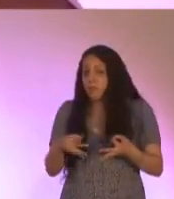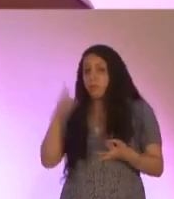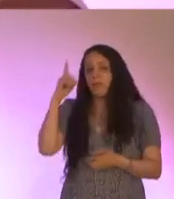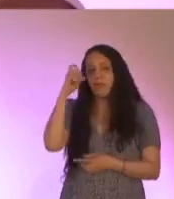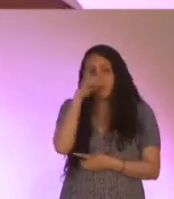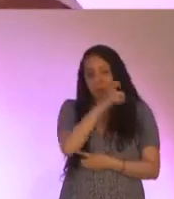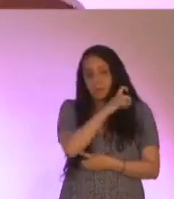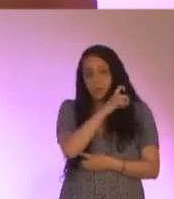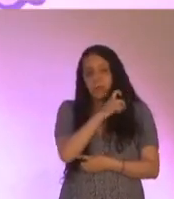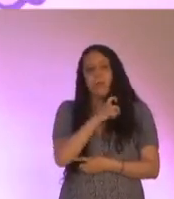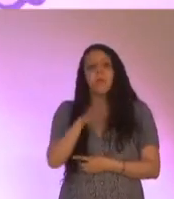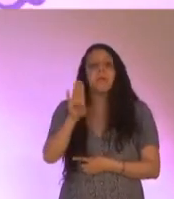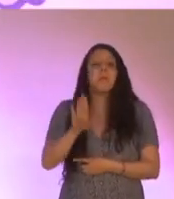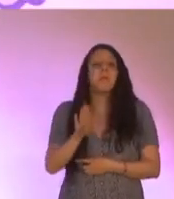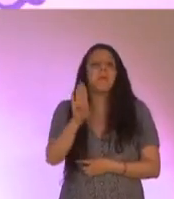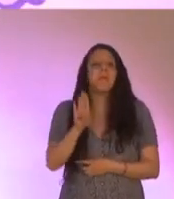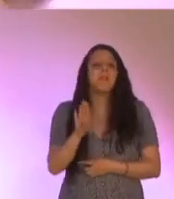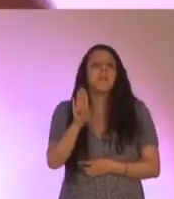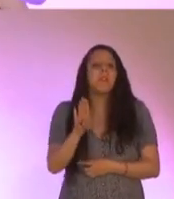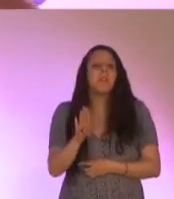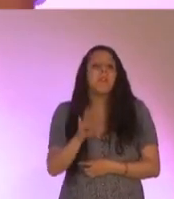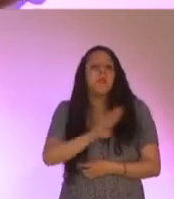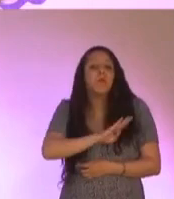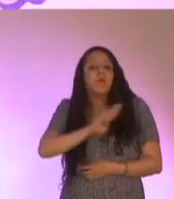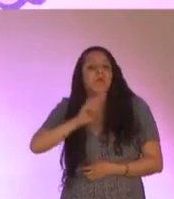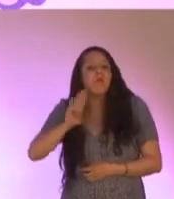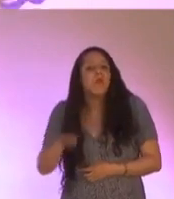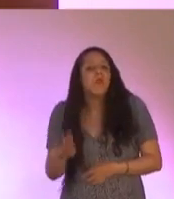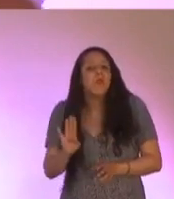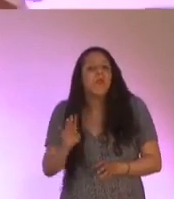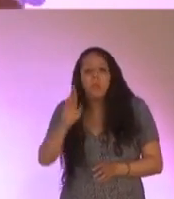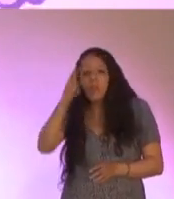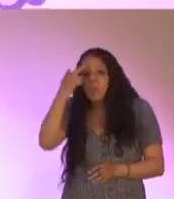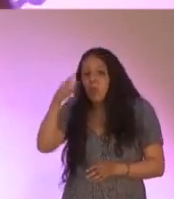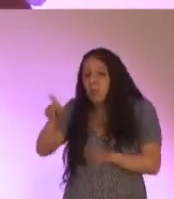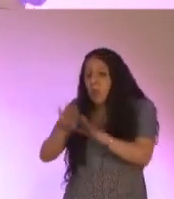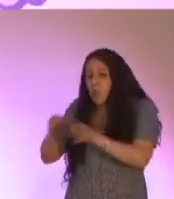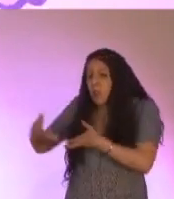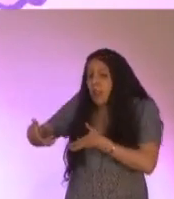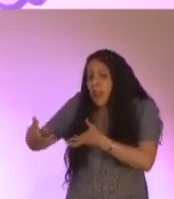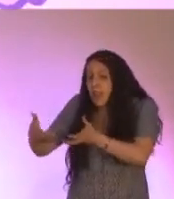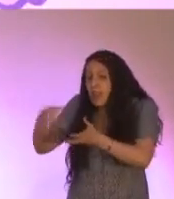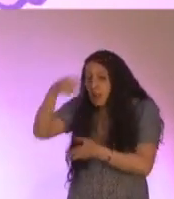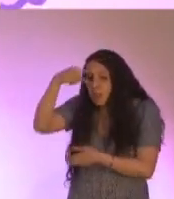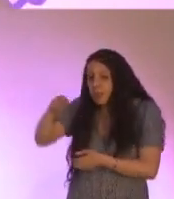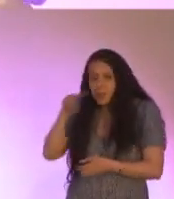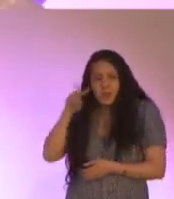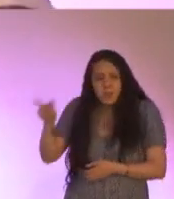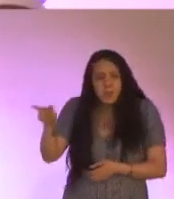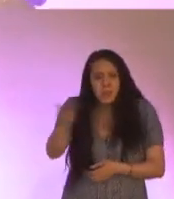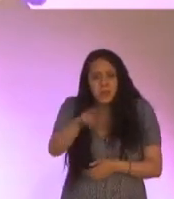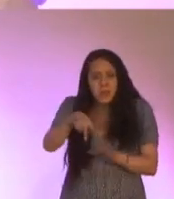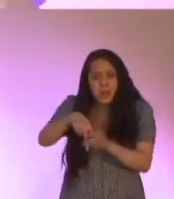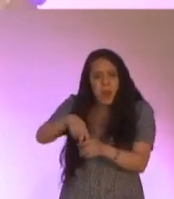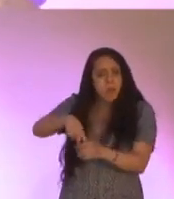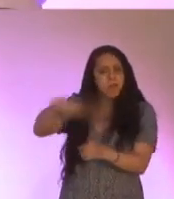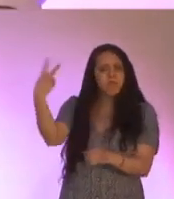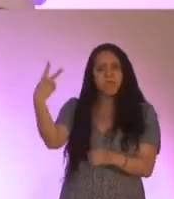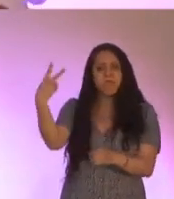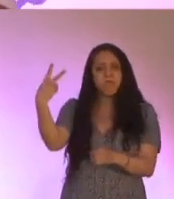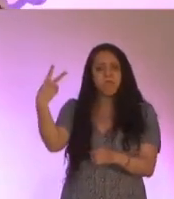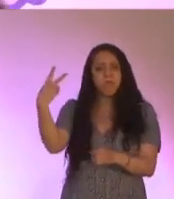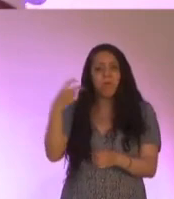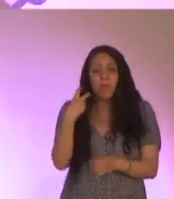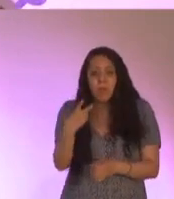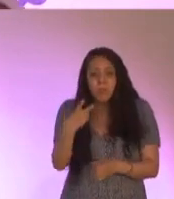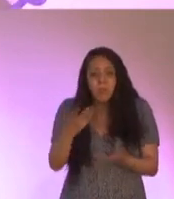película de zombies y mejoró las calles de aquí de la ciudad de méxico- vacías las sillas nada veía las jacarandas que si están muy bonitas pero pero la tétrico no era tétrico